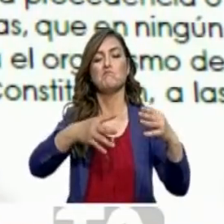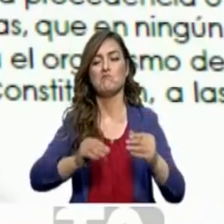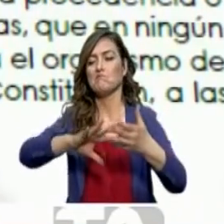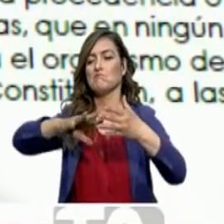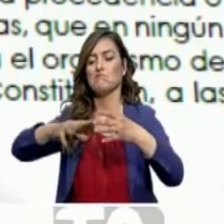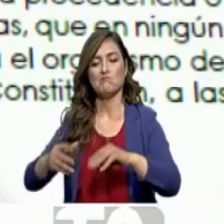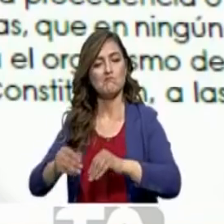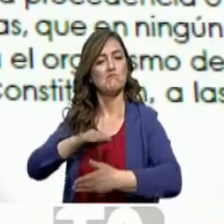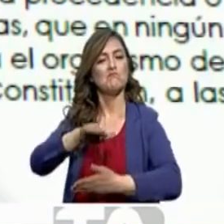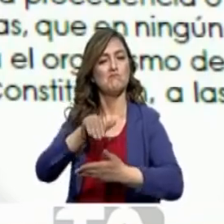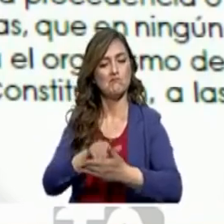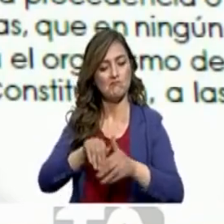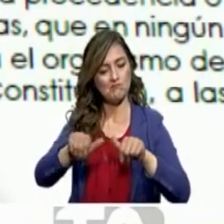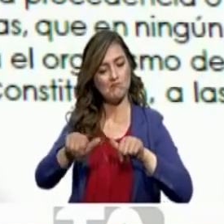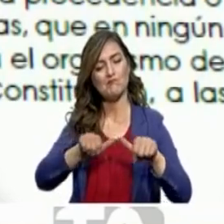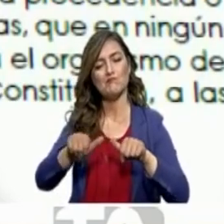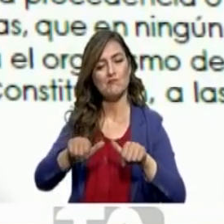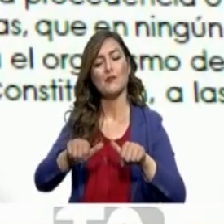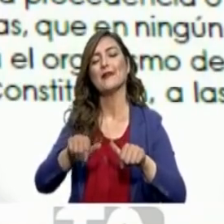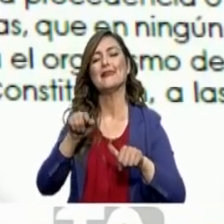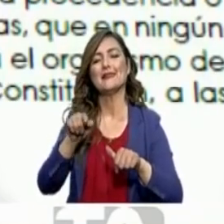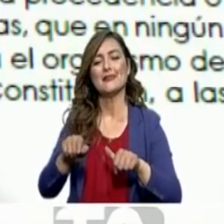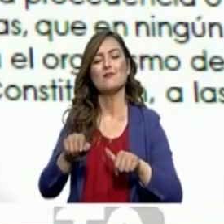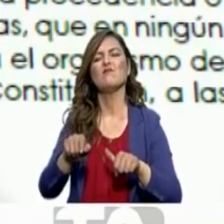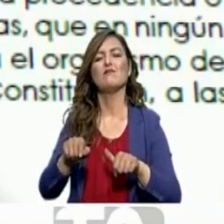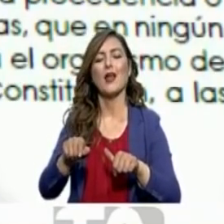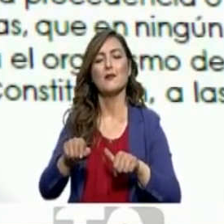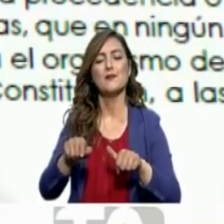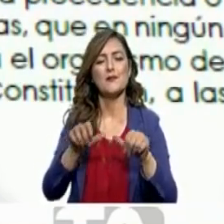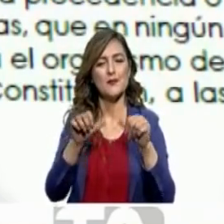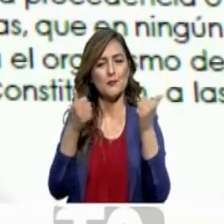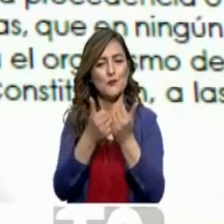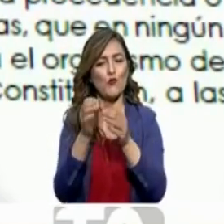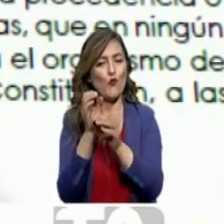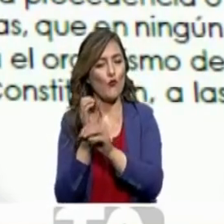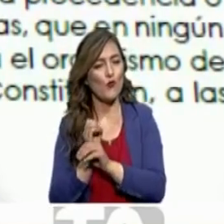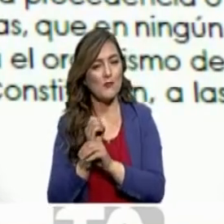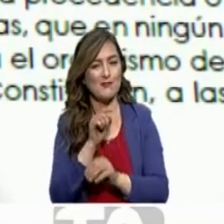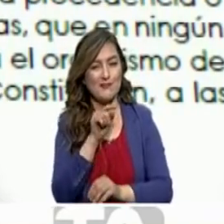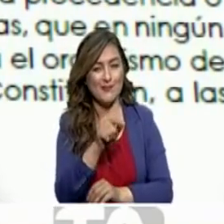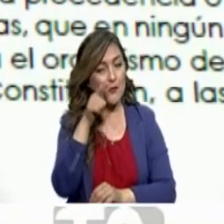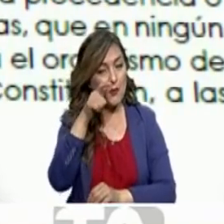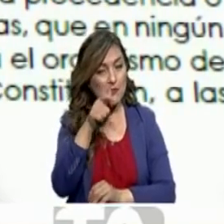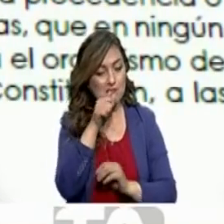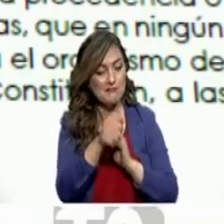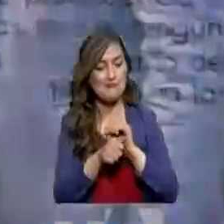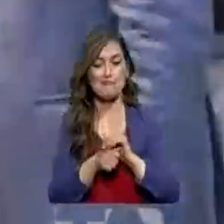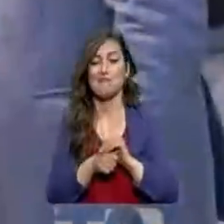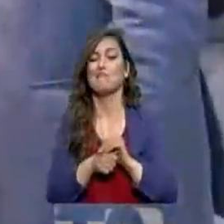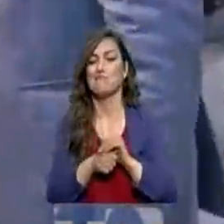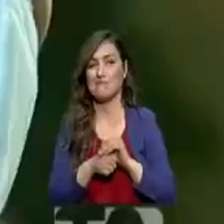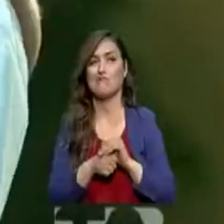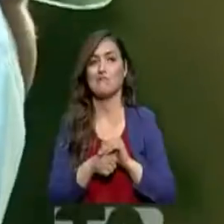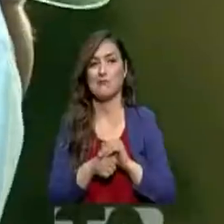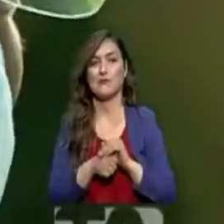que están en firme en la vía administrativa de esa entidad, recordando la obligación de mantener la reserva del caso